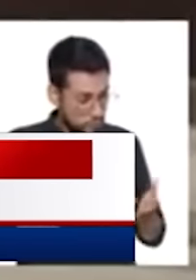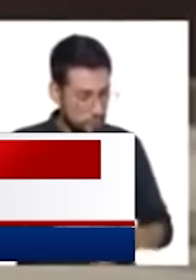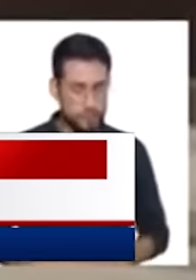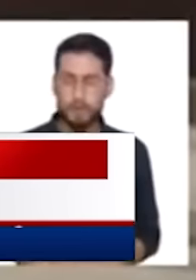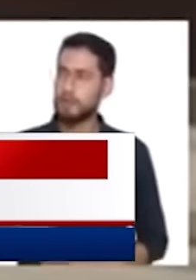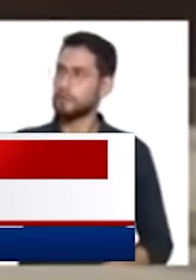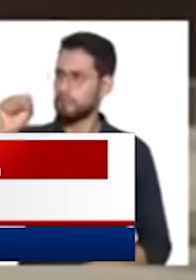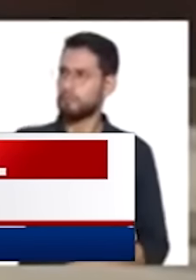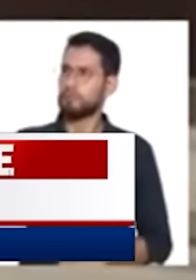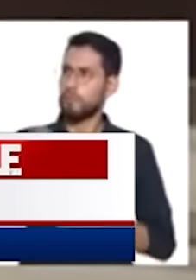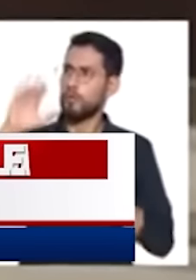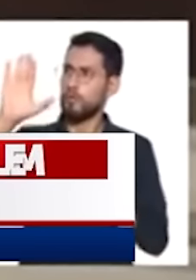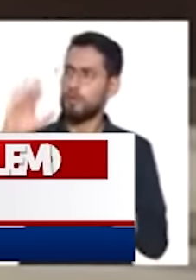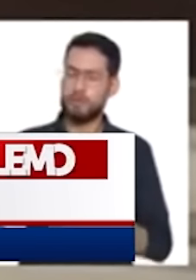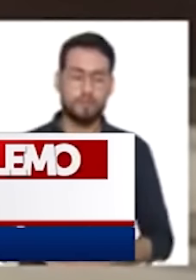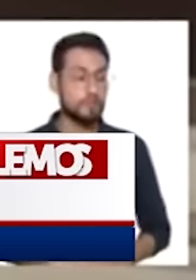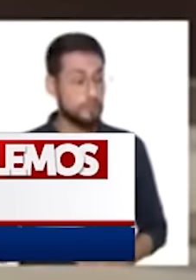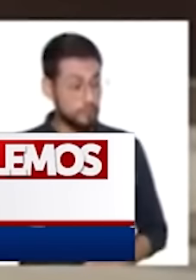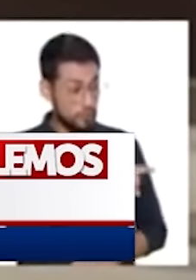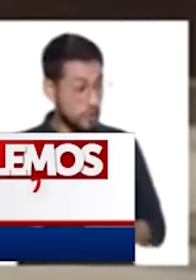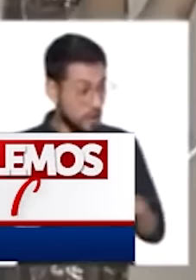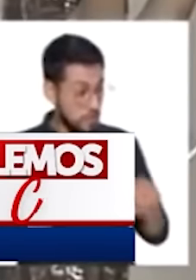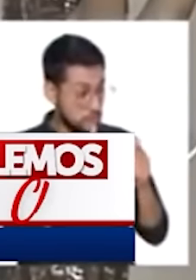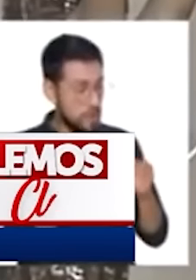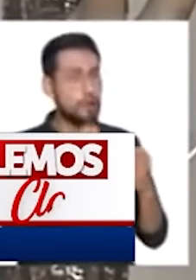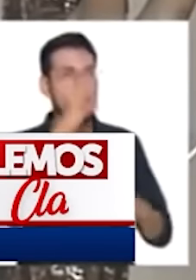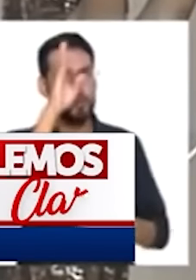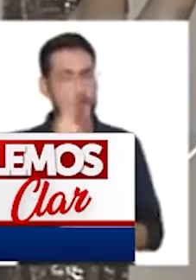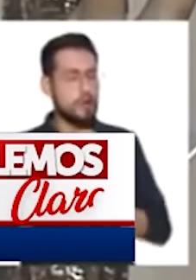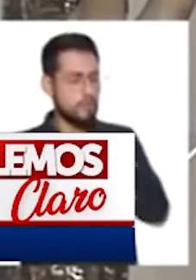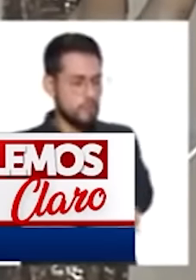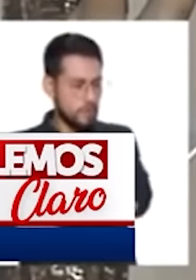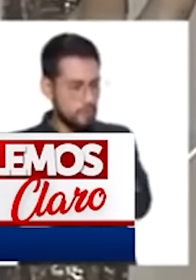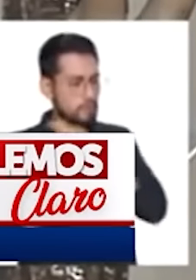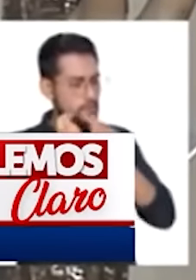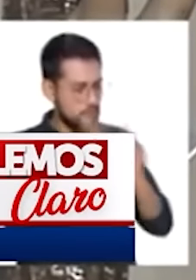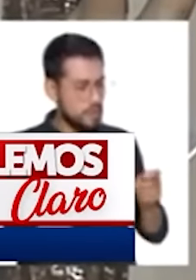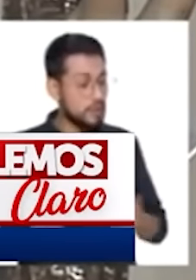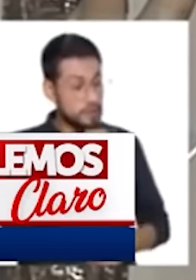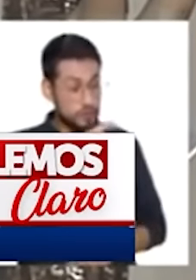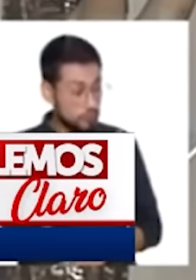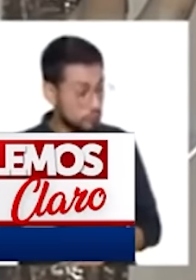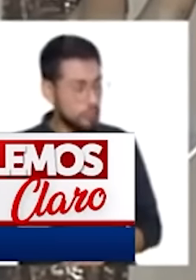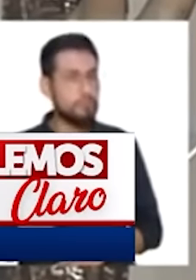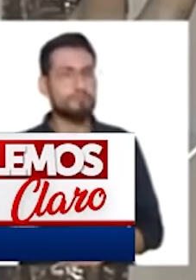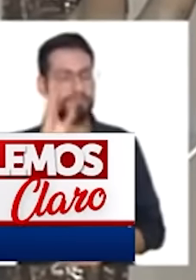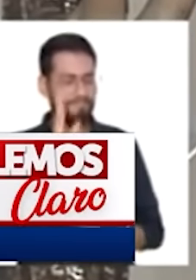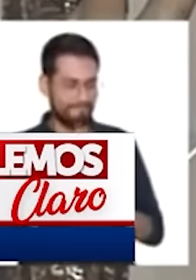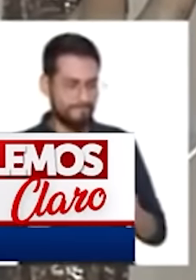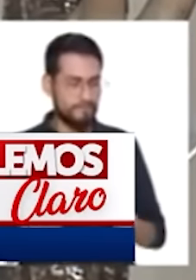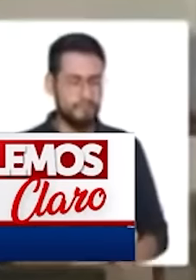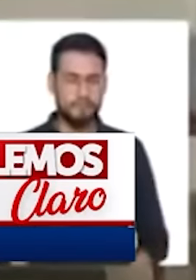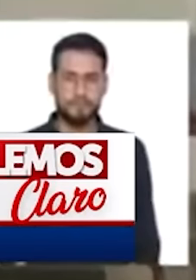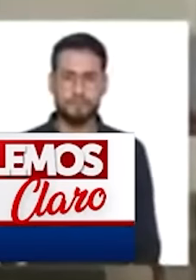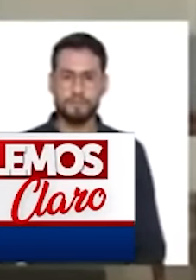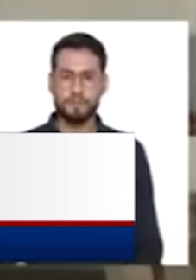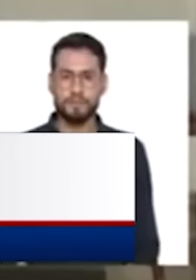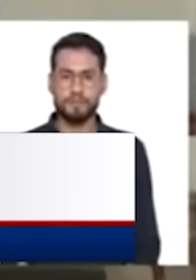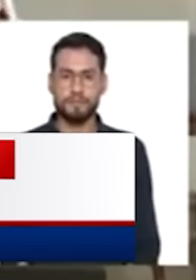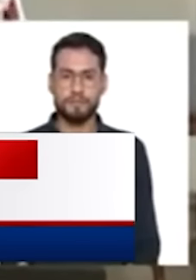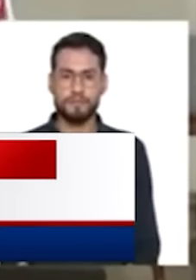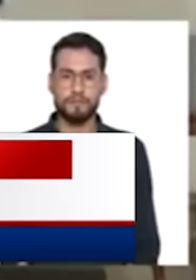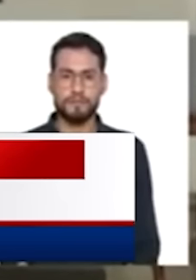confío sí juro si así lo hiciera que Dios y la patria lo premie y si no se lo